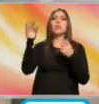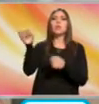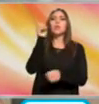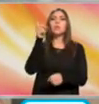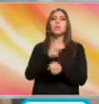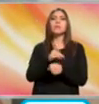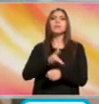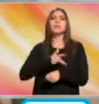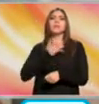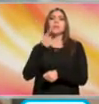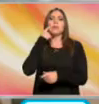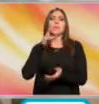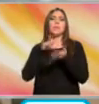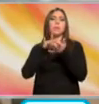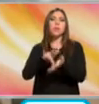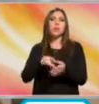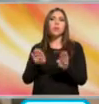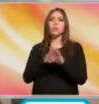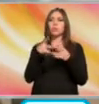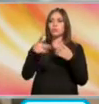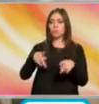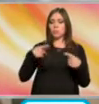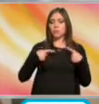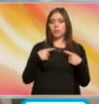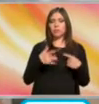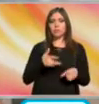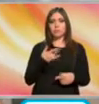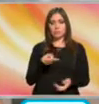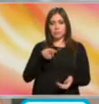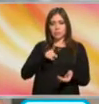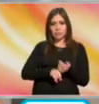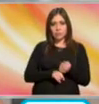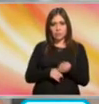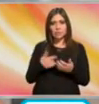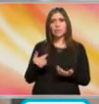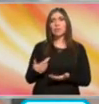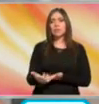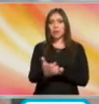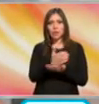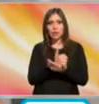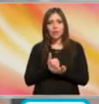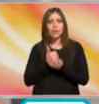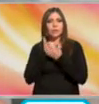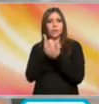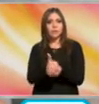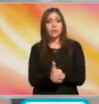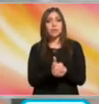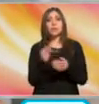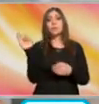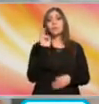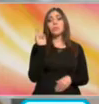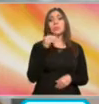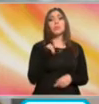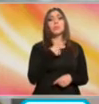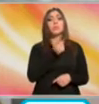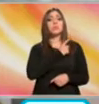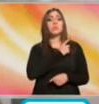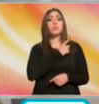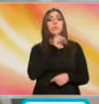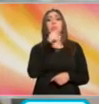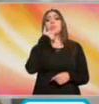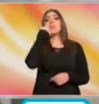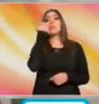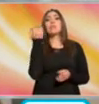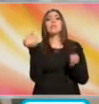humanidad, su desarrollo como persona, y saber que si acepta libremente ayudar, pues no solamente es querer, tiene